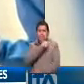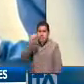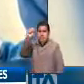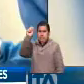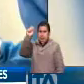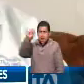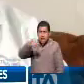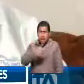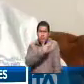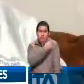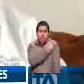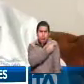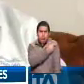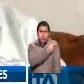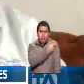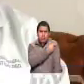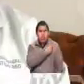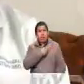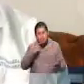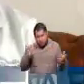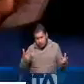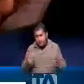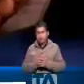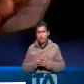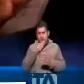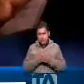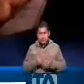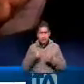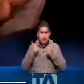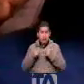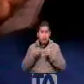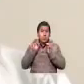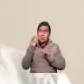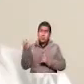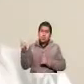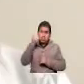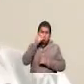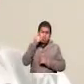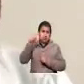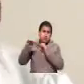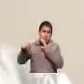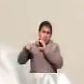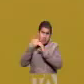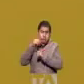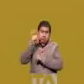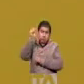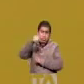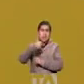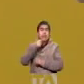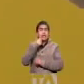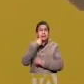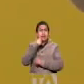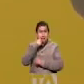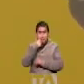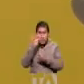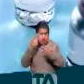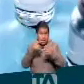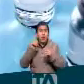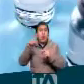contra el COVID-19. Es una esperanza, definitivamente. Comenta que se comunicaron con él a través de correo electrónico y que incluso ya